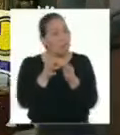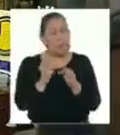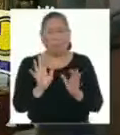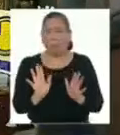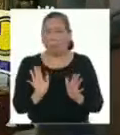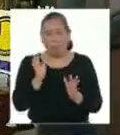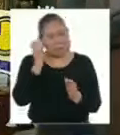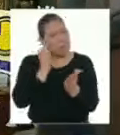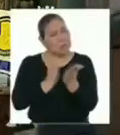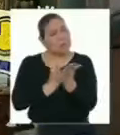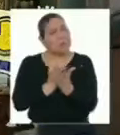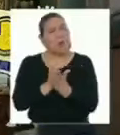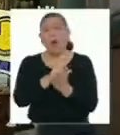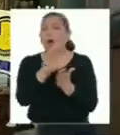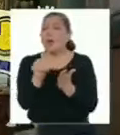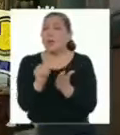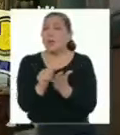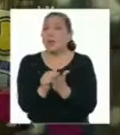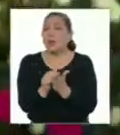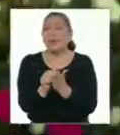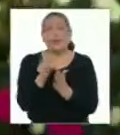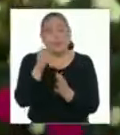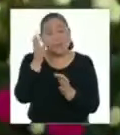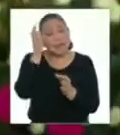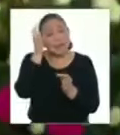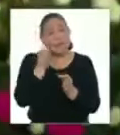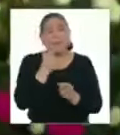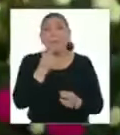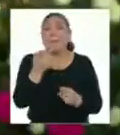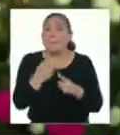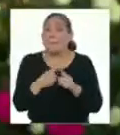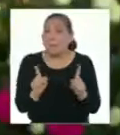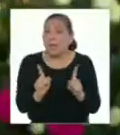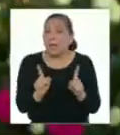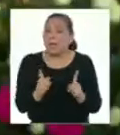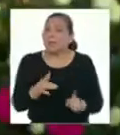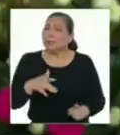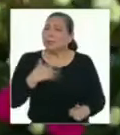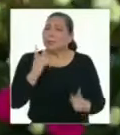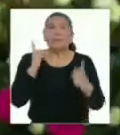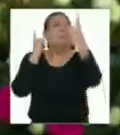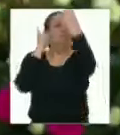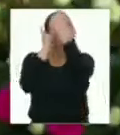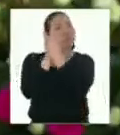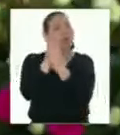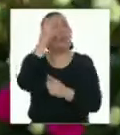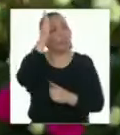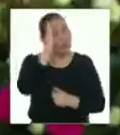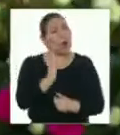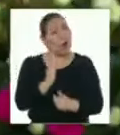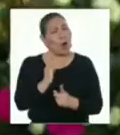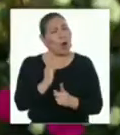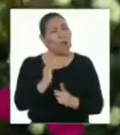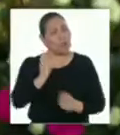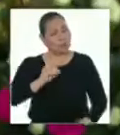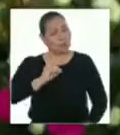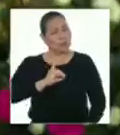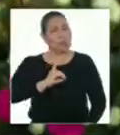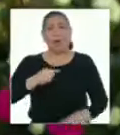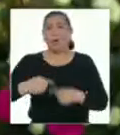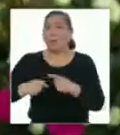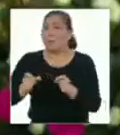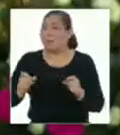no ser fiel a todo lo que esa misma fe le reclama y sin embargo puede sentirse cerca de Dios y creerse con más dignidad que